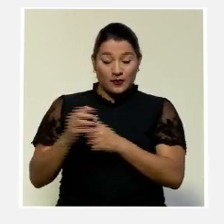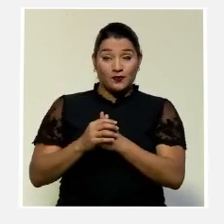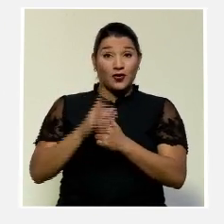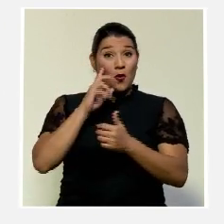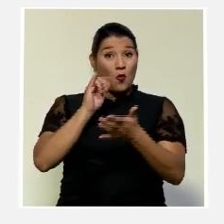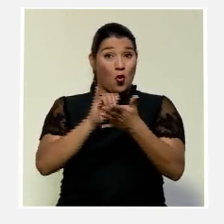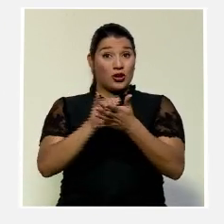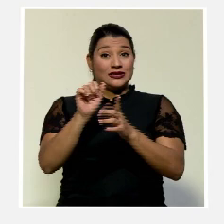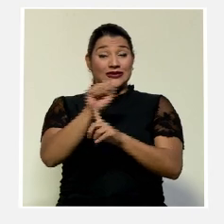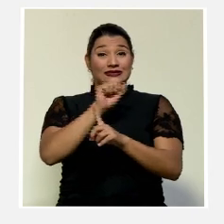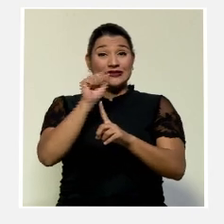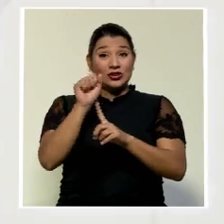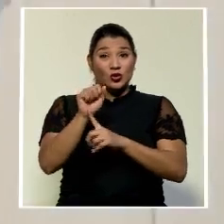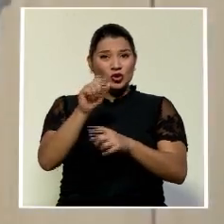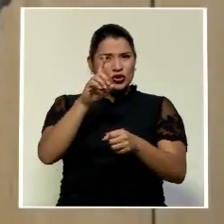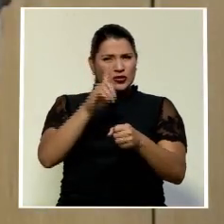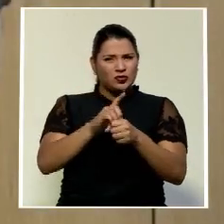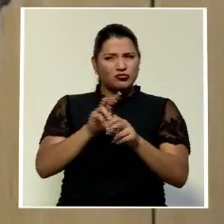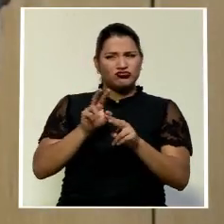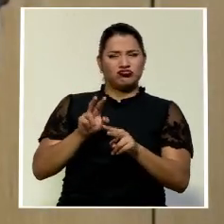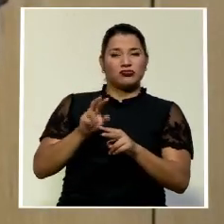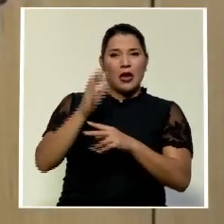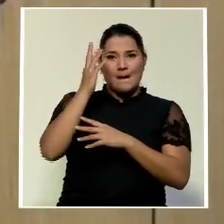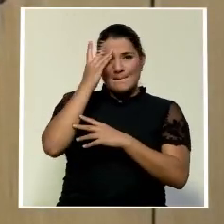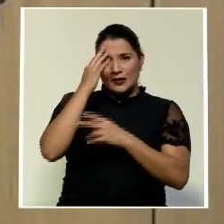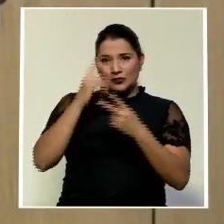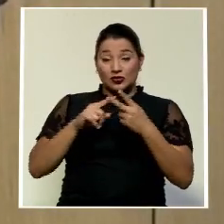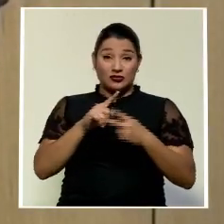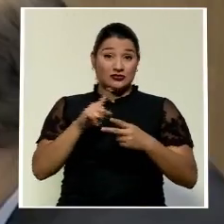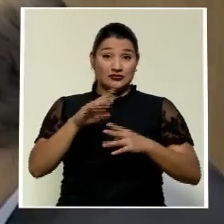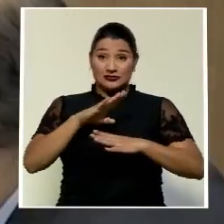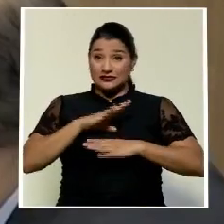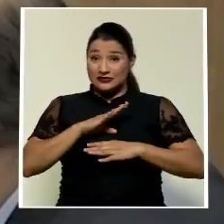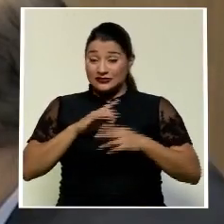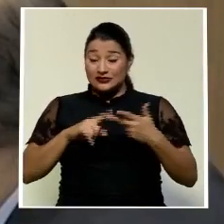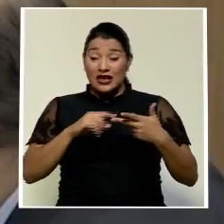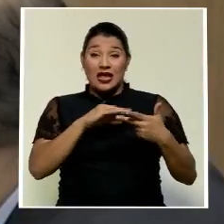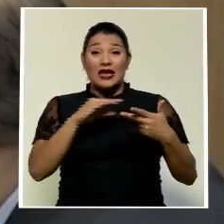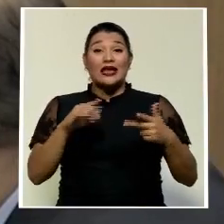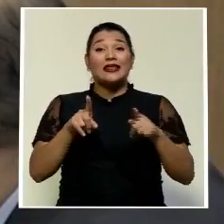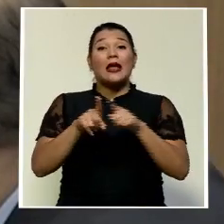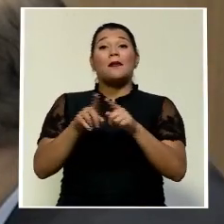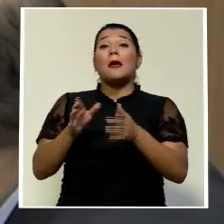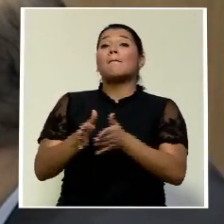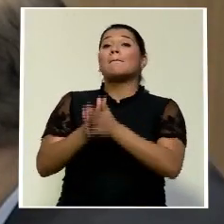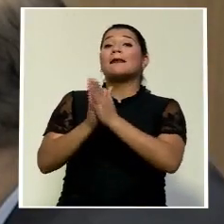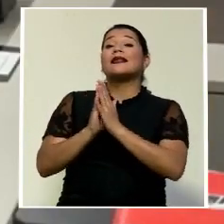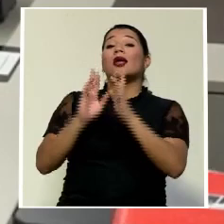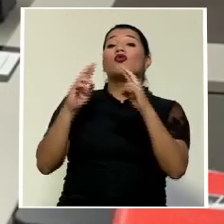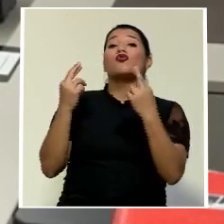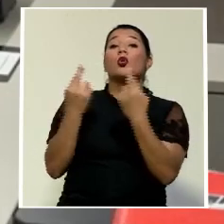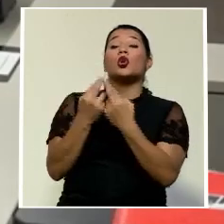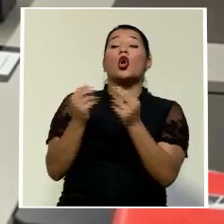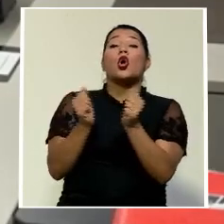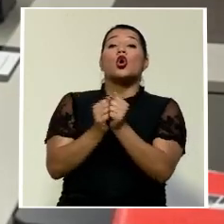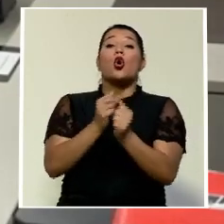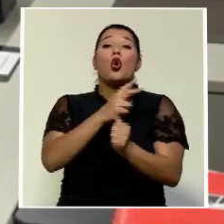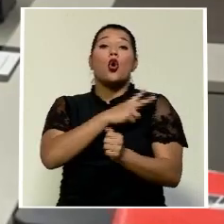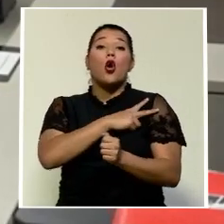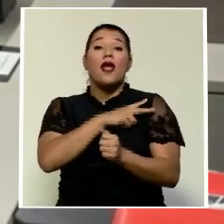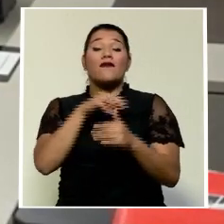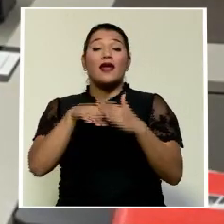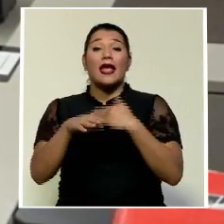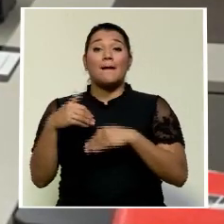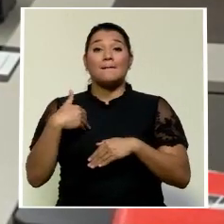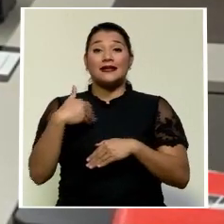los diputados se mostraron preocupados, insatisfechos e inclusive solicitaron una reunión con el jerarca del Ministerio